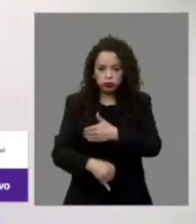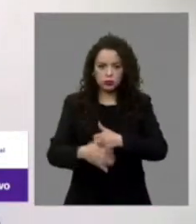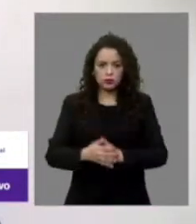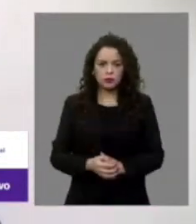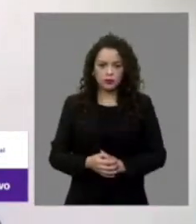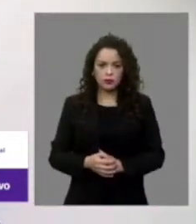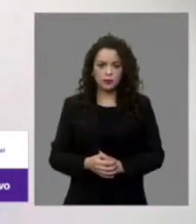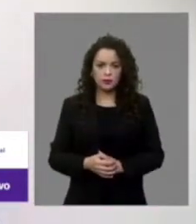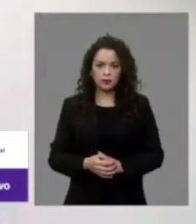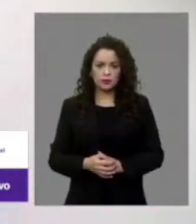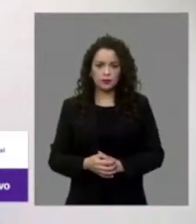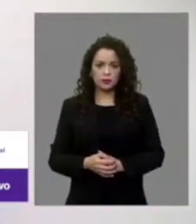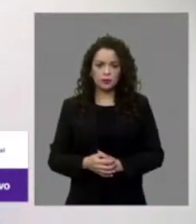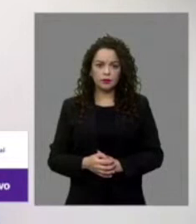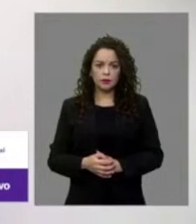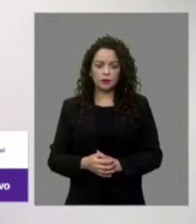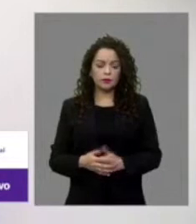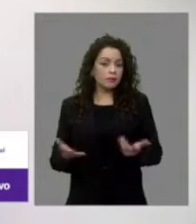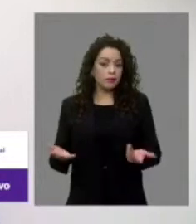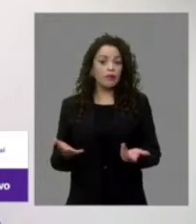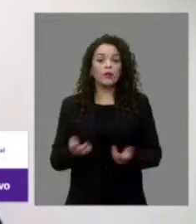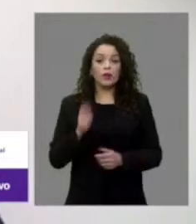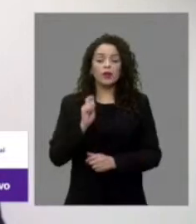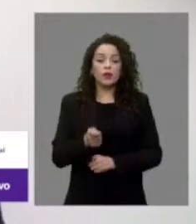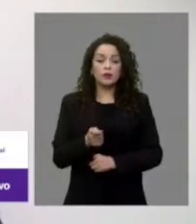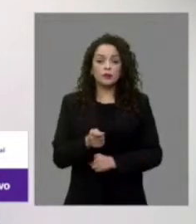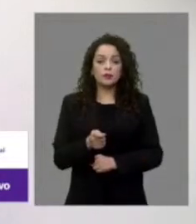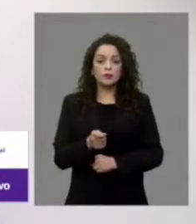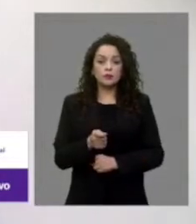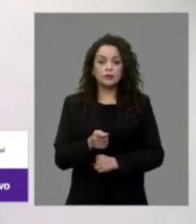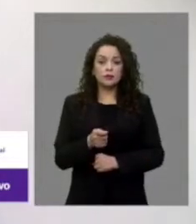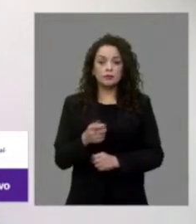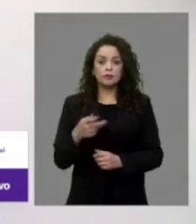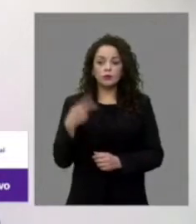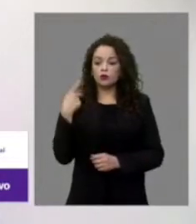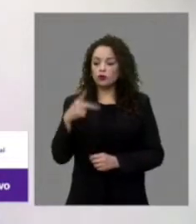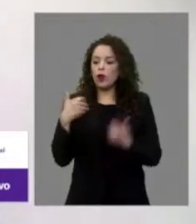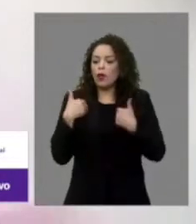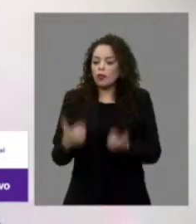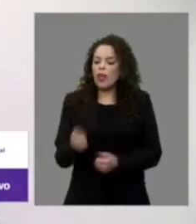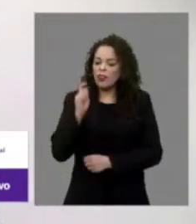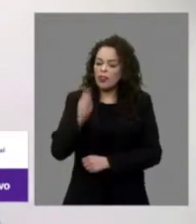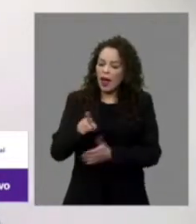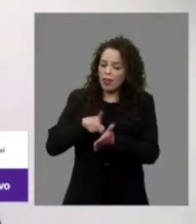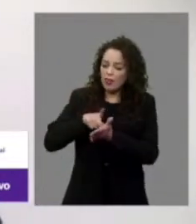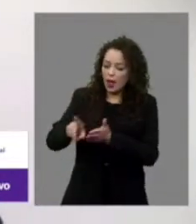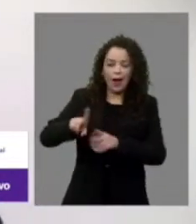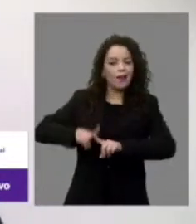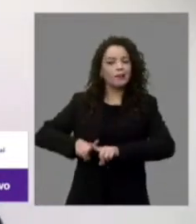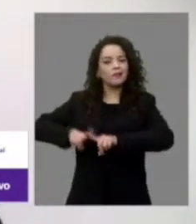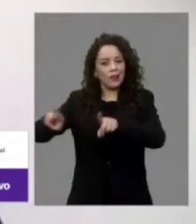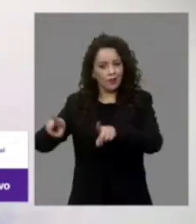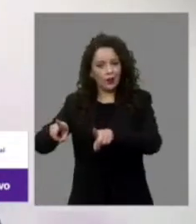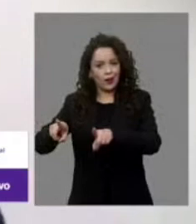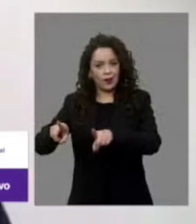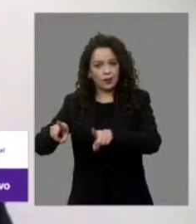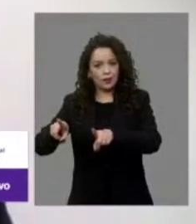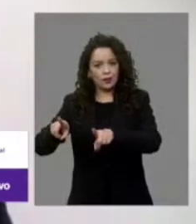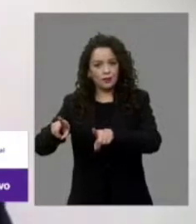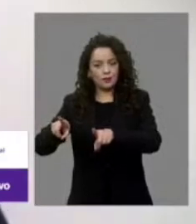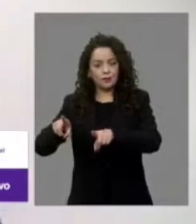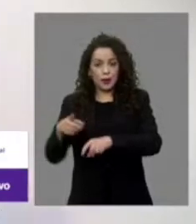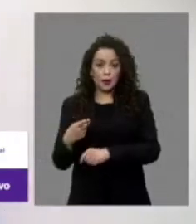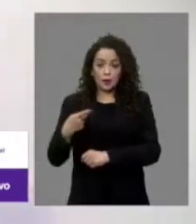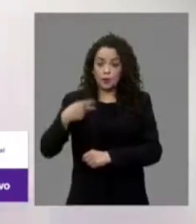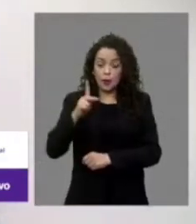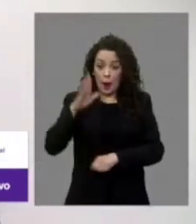demanda una interpretación distinta del derecho y sobre todo un reto